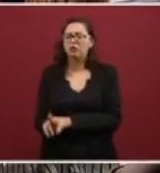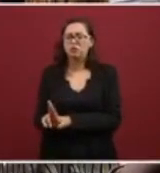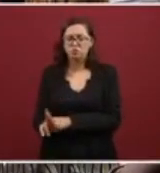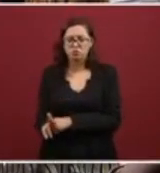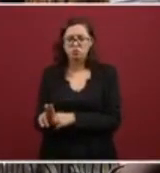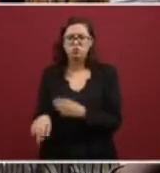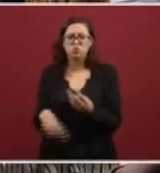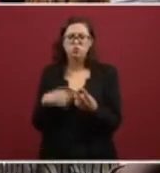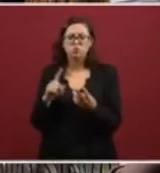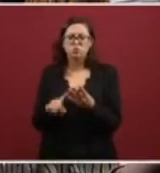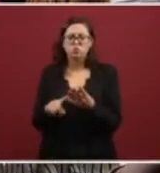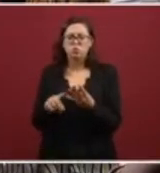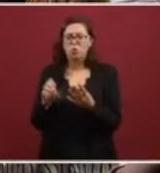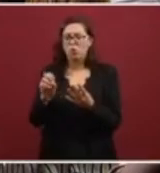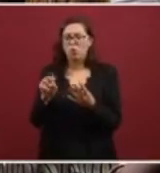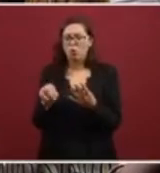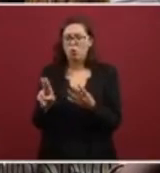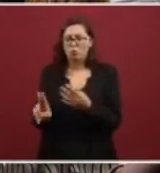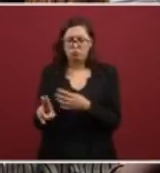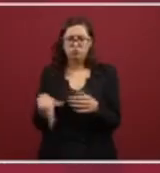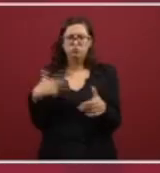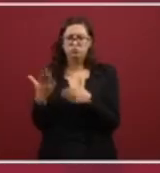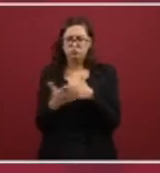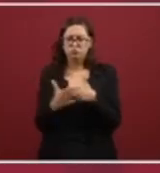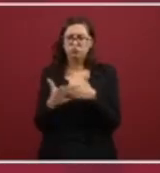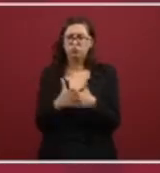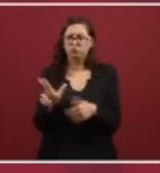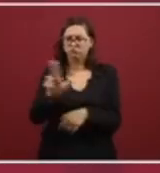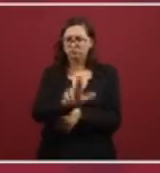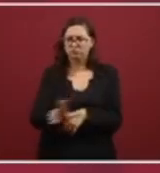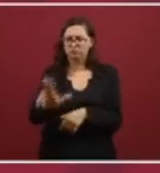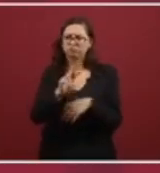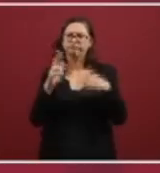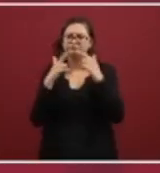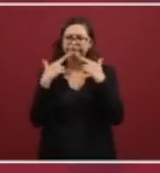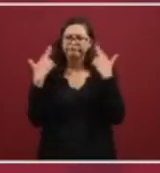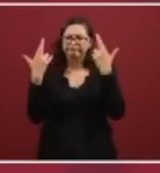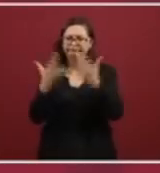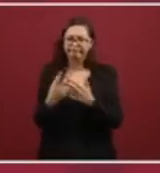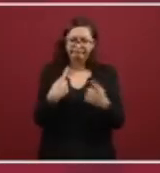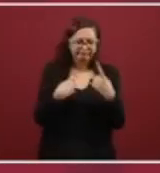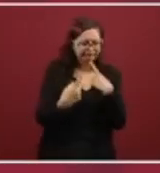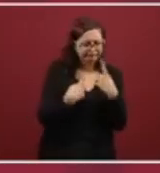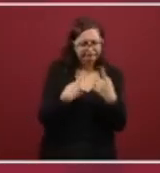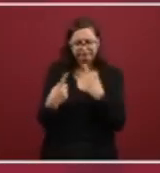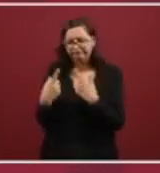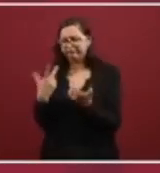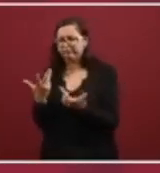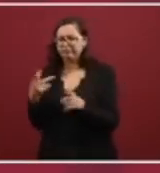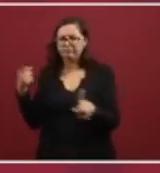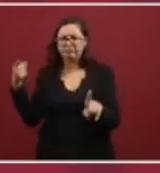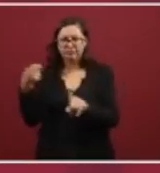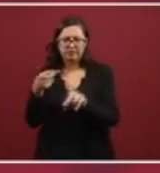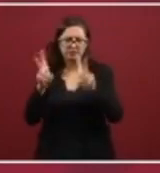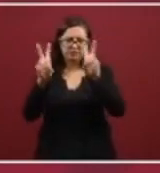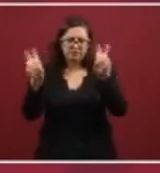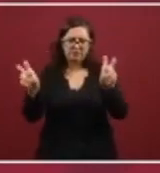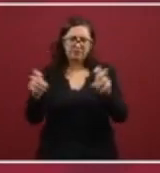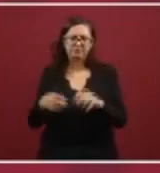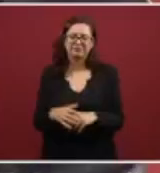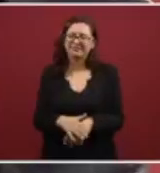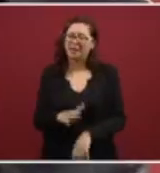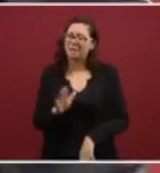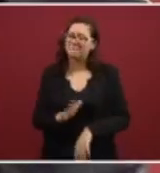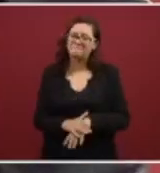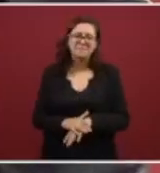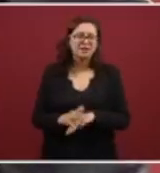de la Organización de las Naciones Unidas, el día martes vamos a tener reunión en la Cancillería para revisar principalmente ese tema. Es lo que más